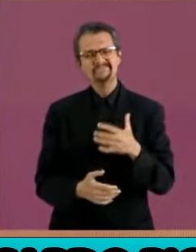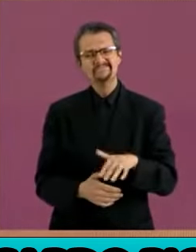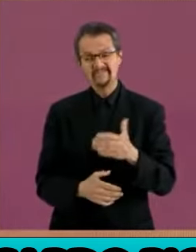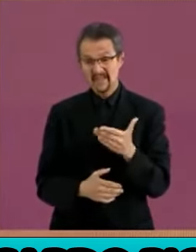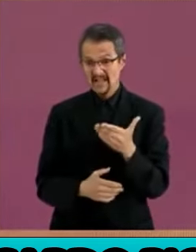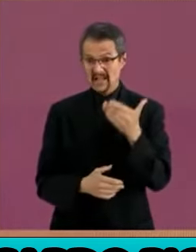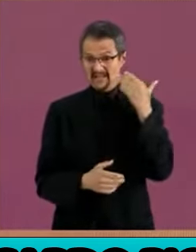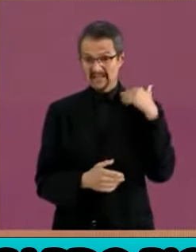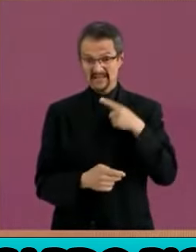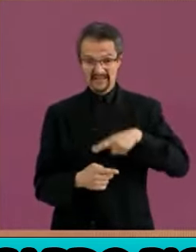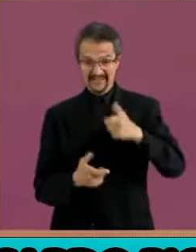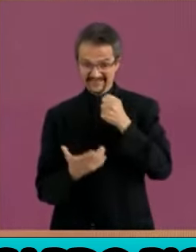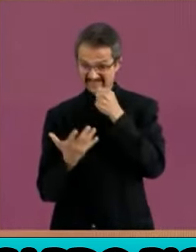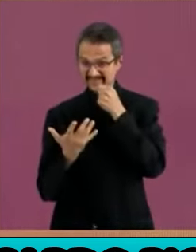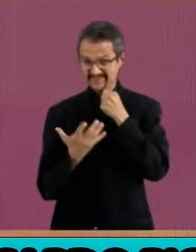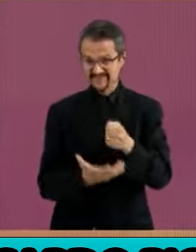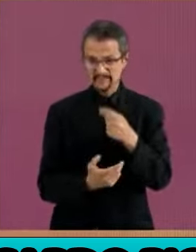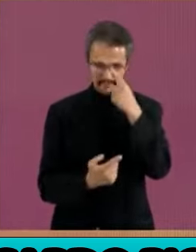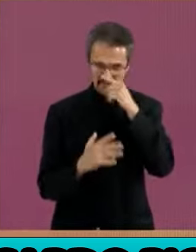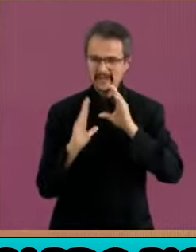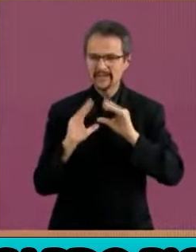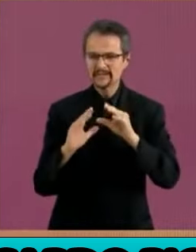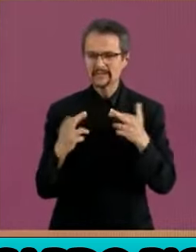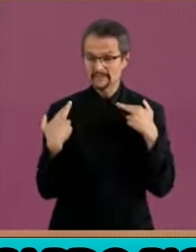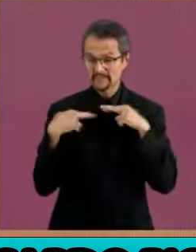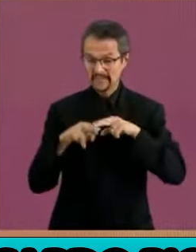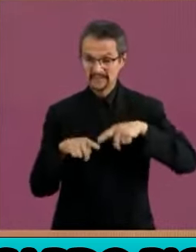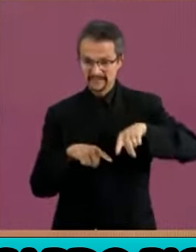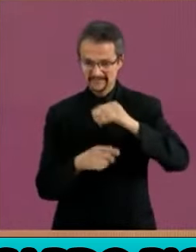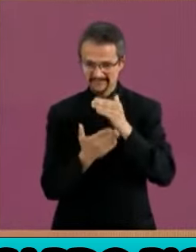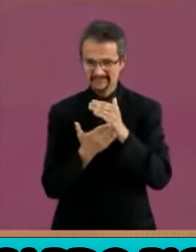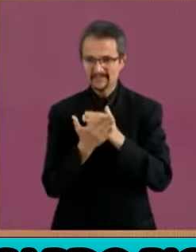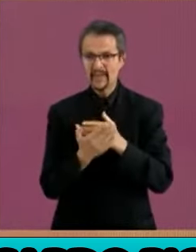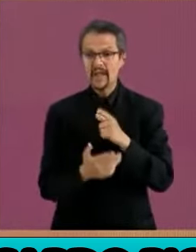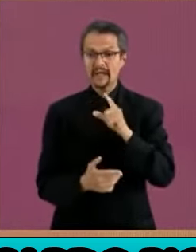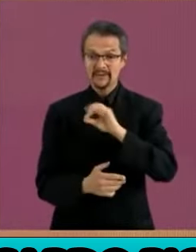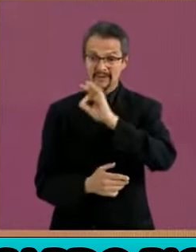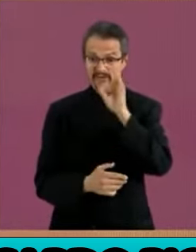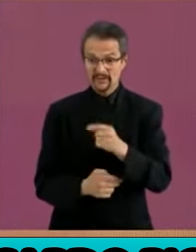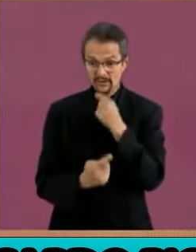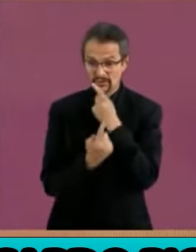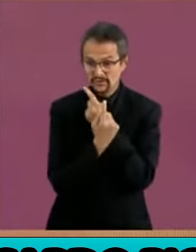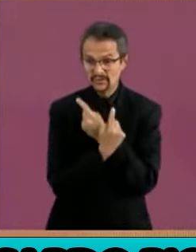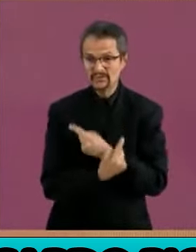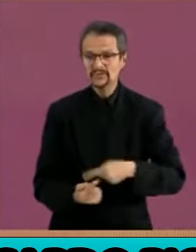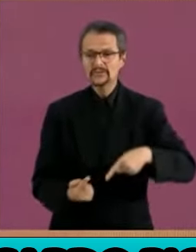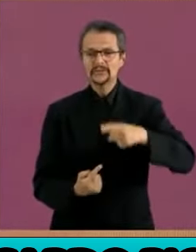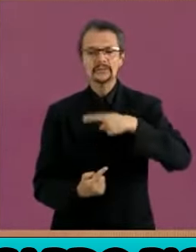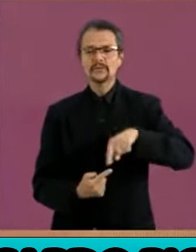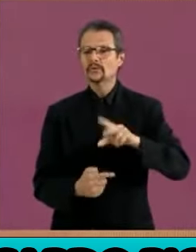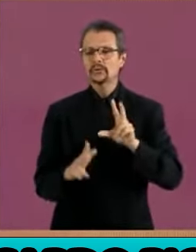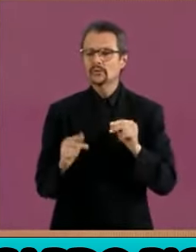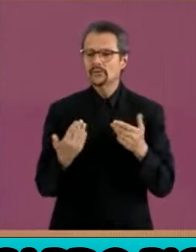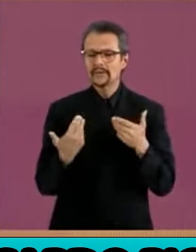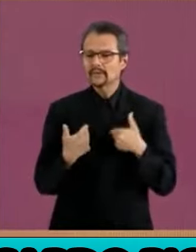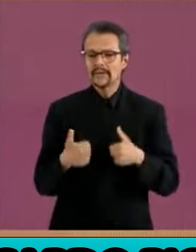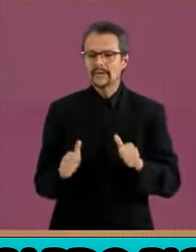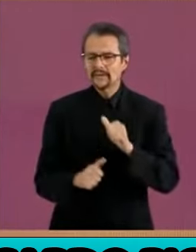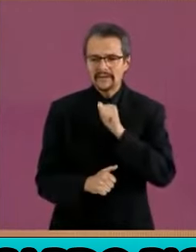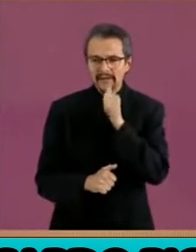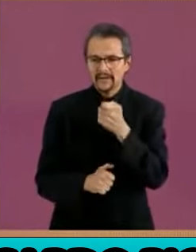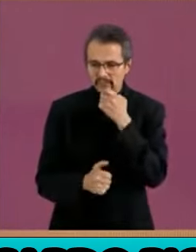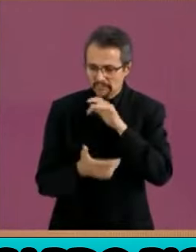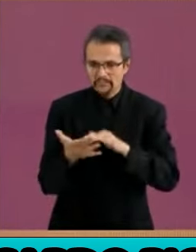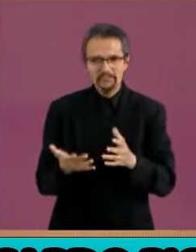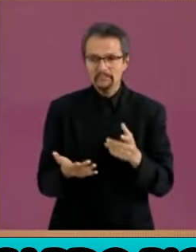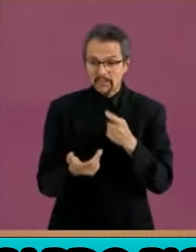recursos para la capacitación de los maestros. Hoy el 70% de los niños no comprenden lo que leen y el 80% no